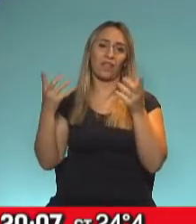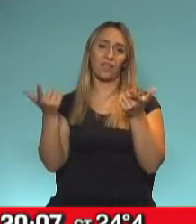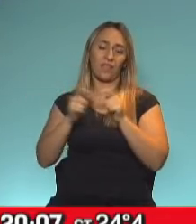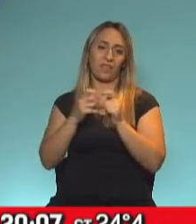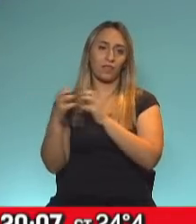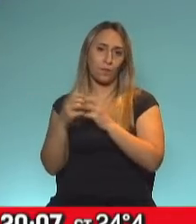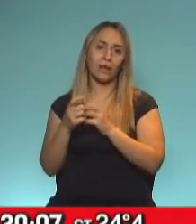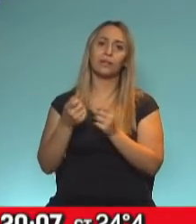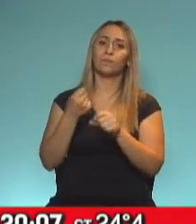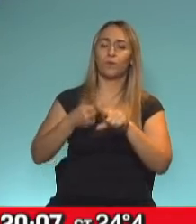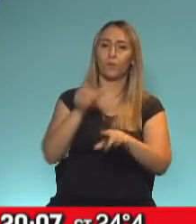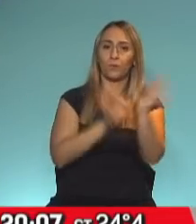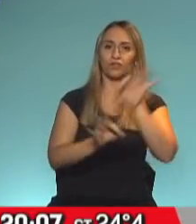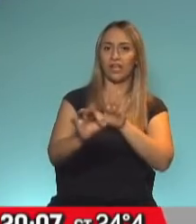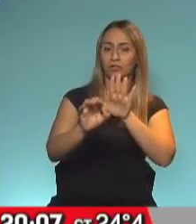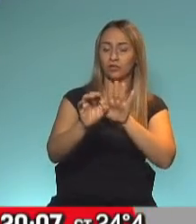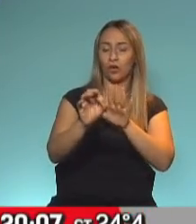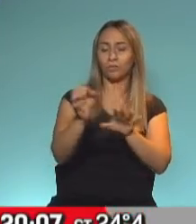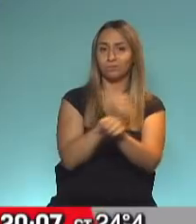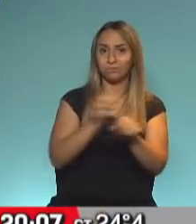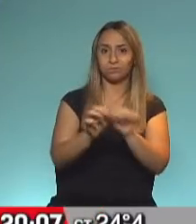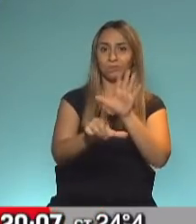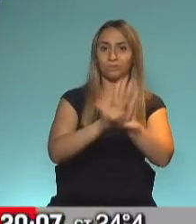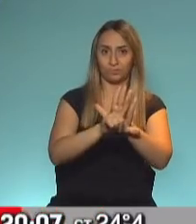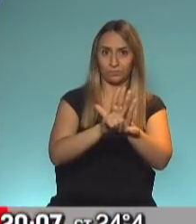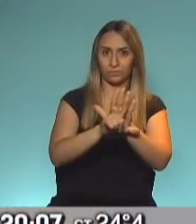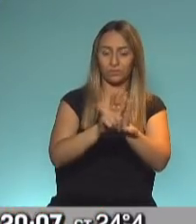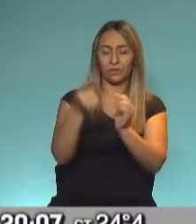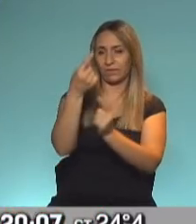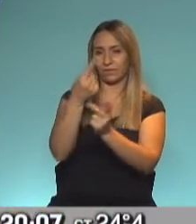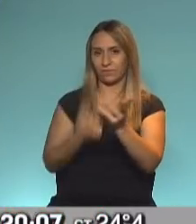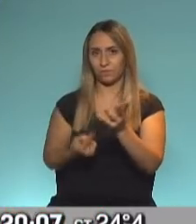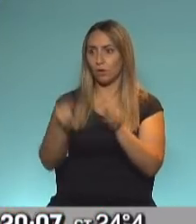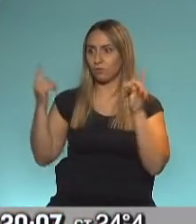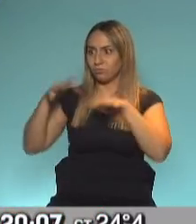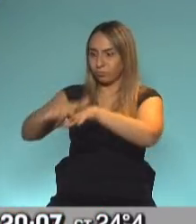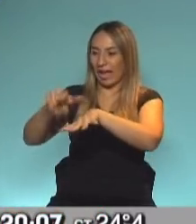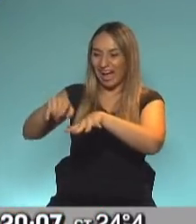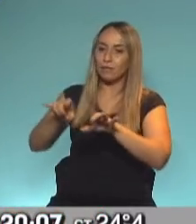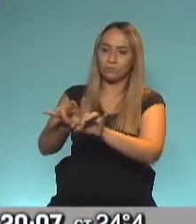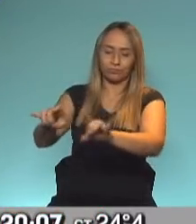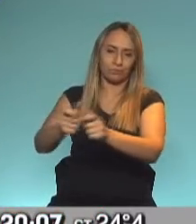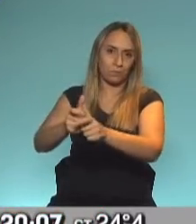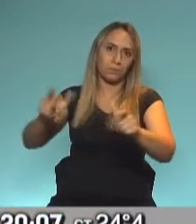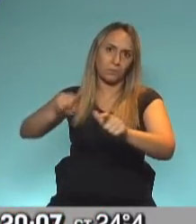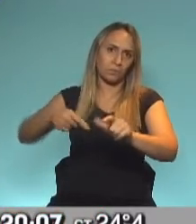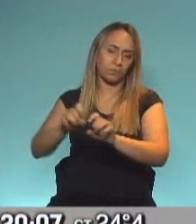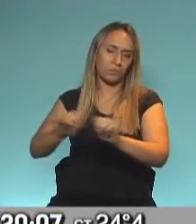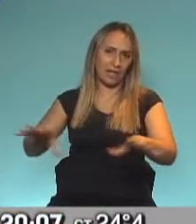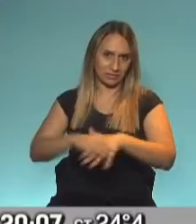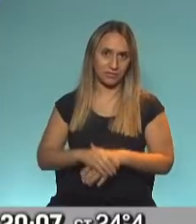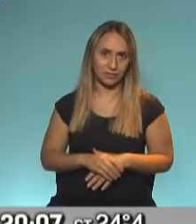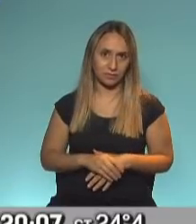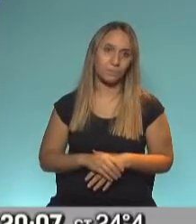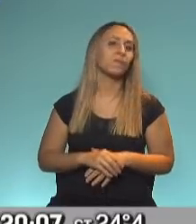proyecto legalizado ayer, sobre interrupción voluntaria del embarazo y demás. También es cierto que las reuniones y que